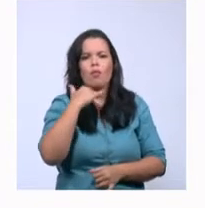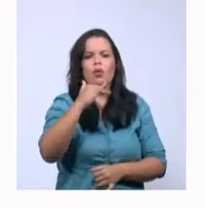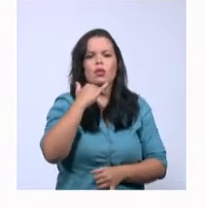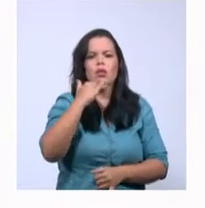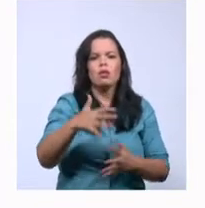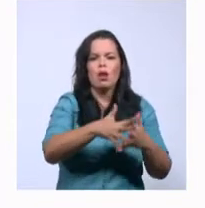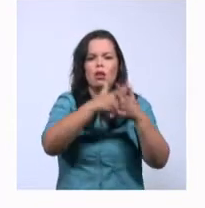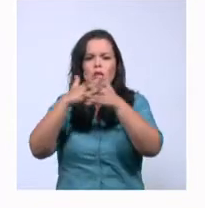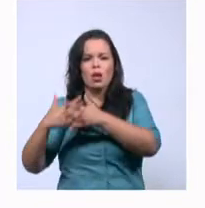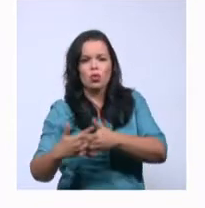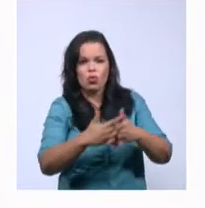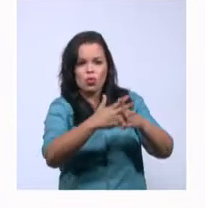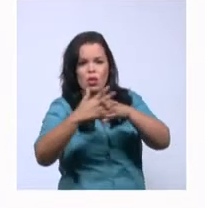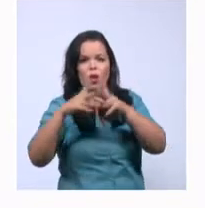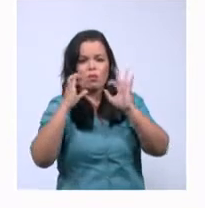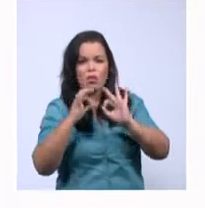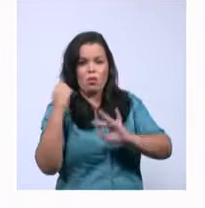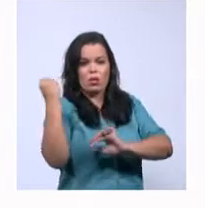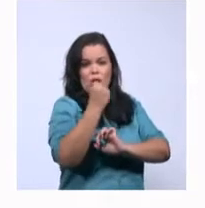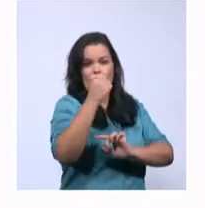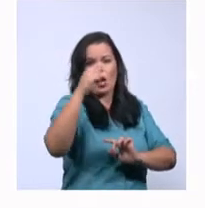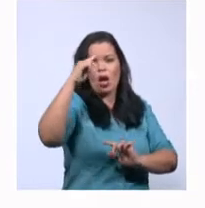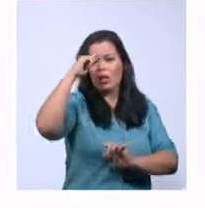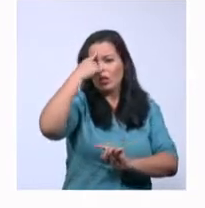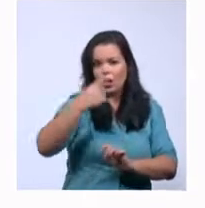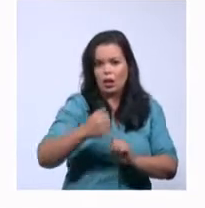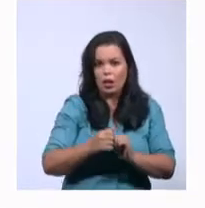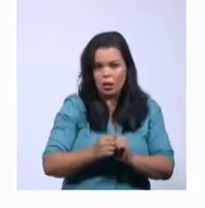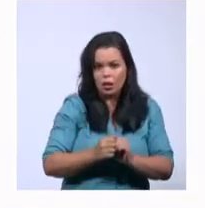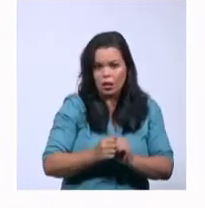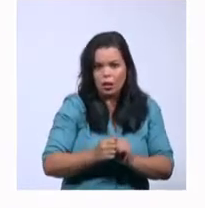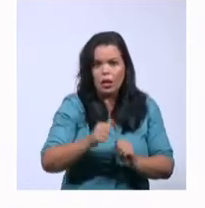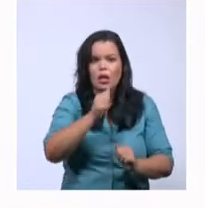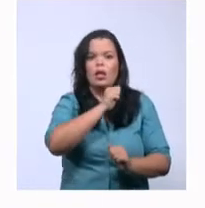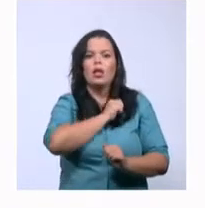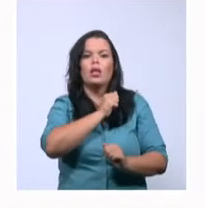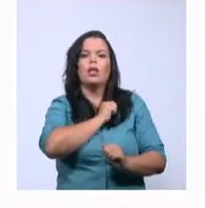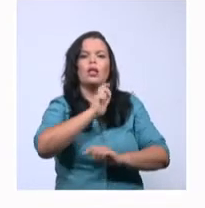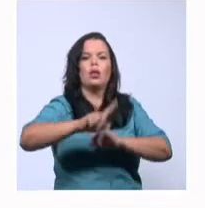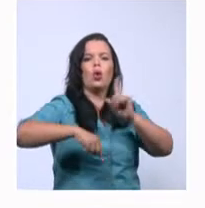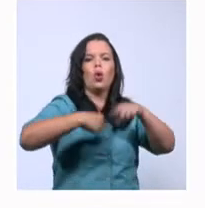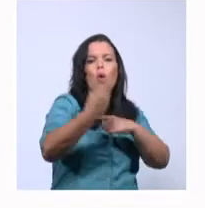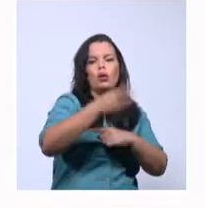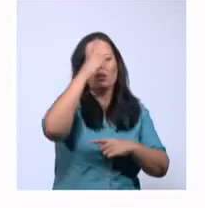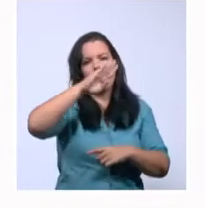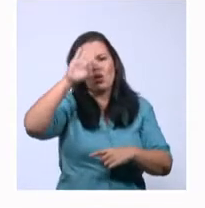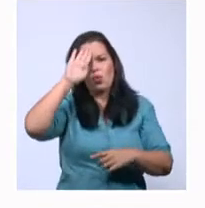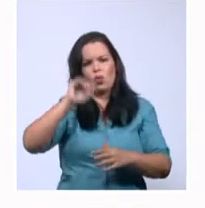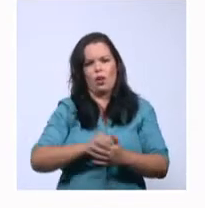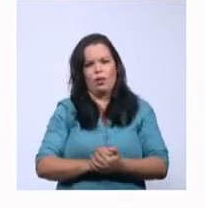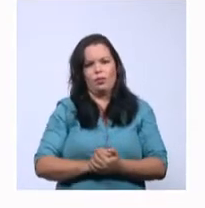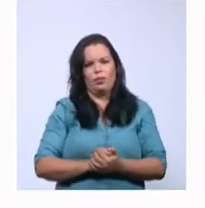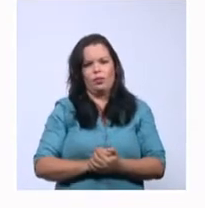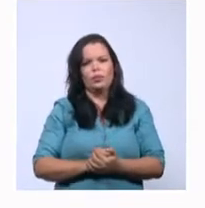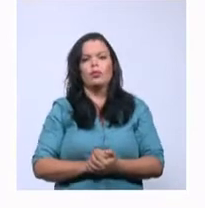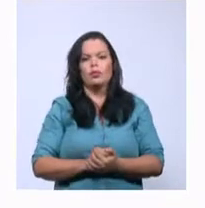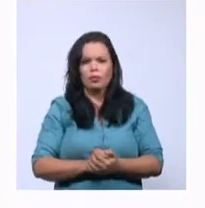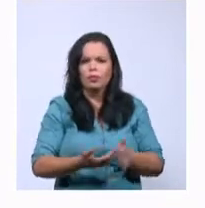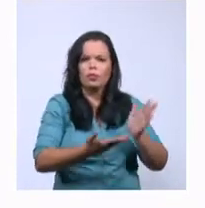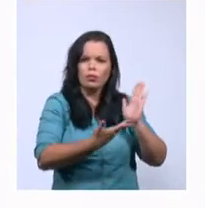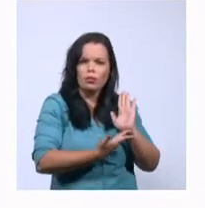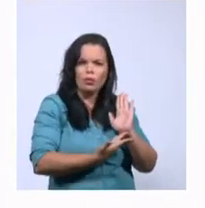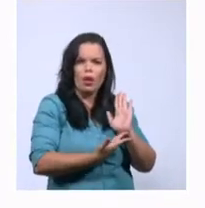guerra psicológica pudiera escalar en las próximas horas. Es por eso, y aquí está la postura, que la Unión de Periodistas de Cuba se